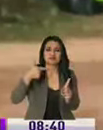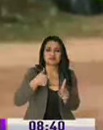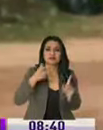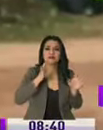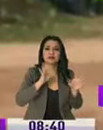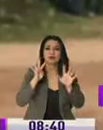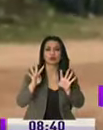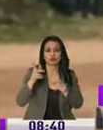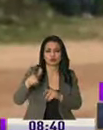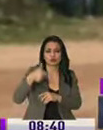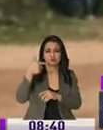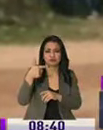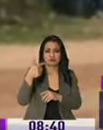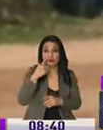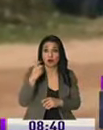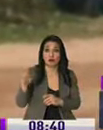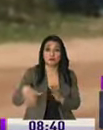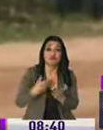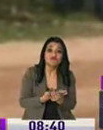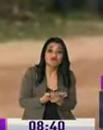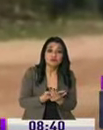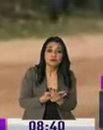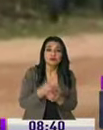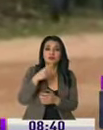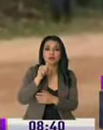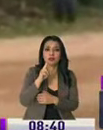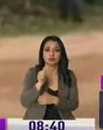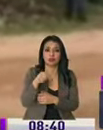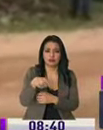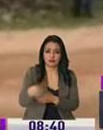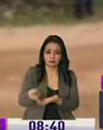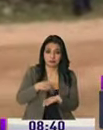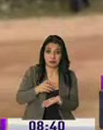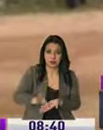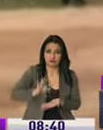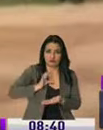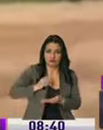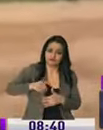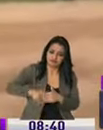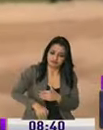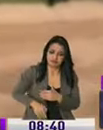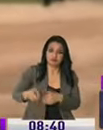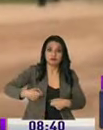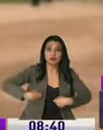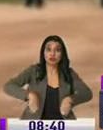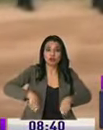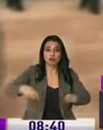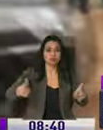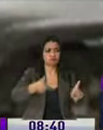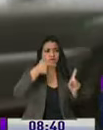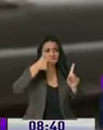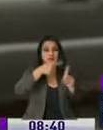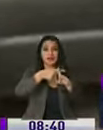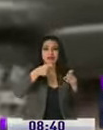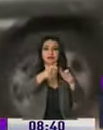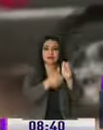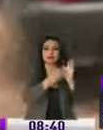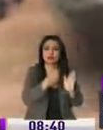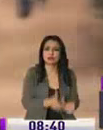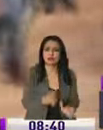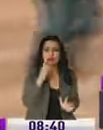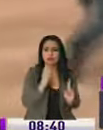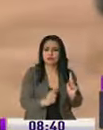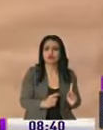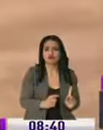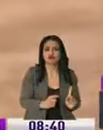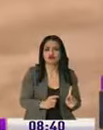supuesto gatillero llegó hasta Puerto Quito, aceptó el encargo y a bordo de una motocicleta interceptó al ex deportista cuando caminaba en la